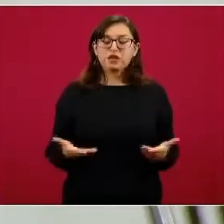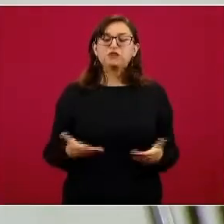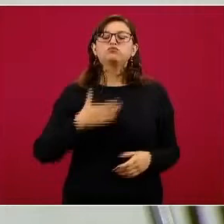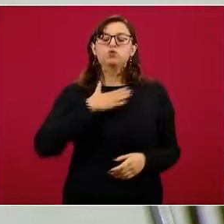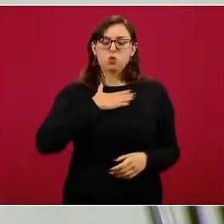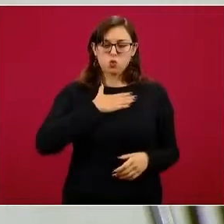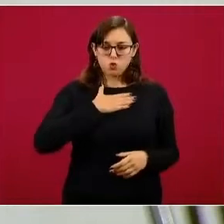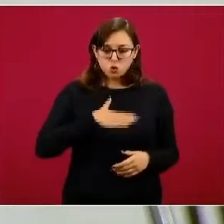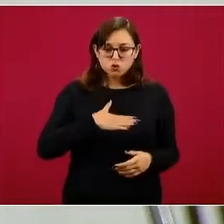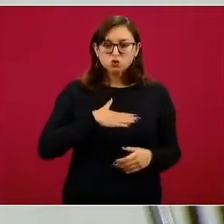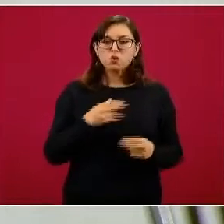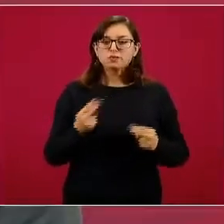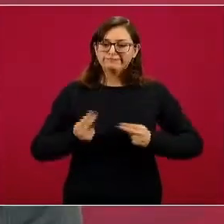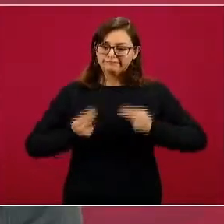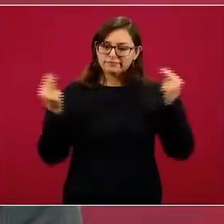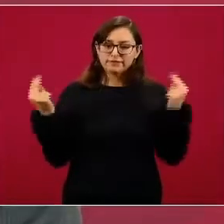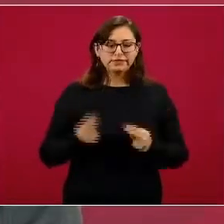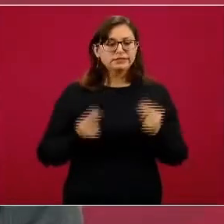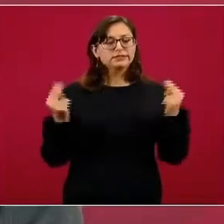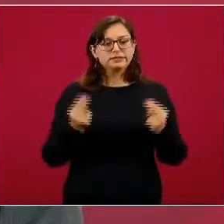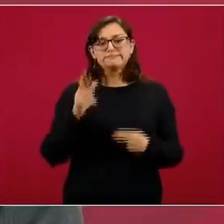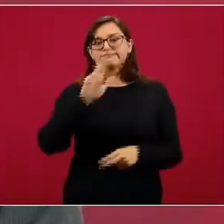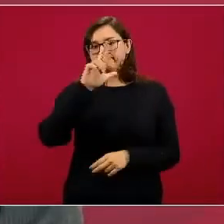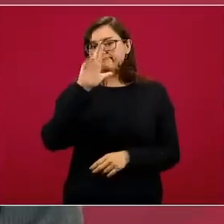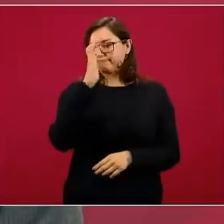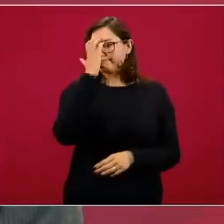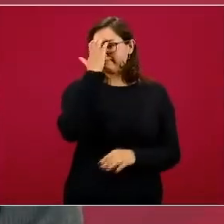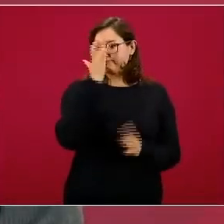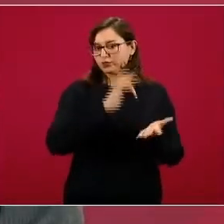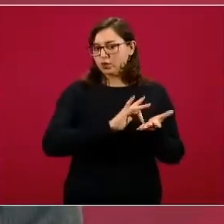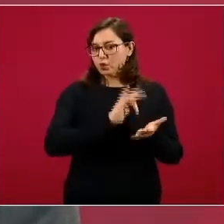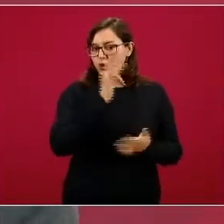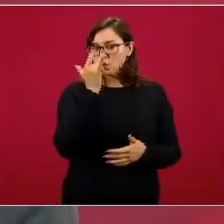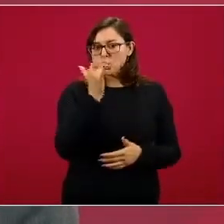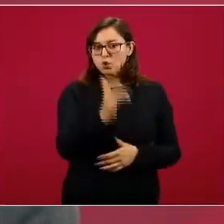y adecuado reconocer y agradecer su entrega y su constancia.